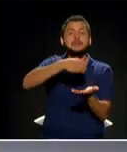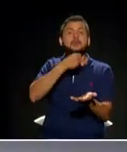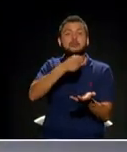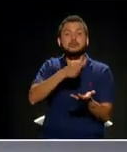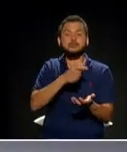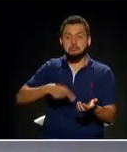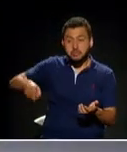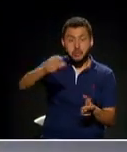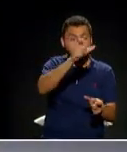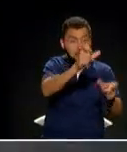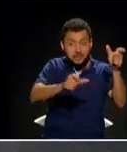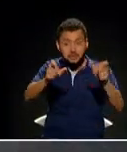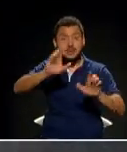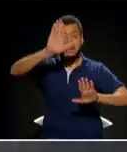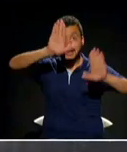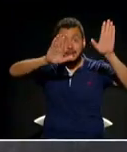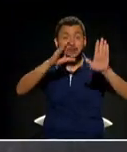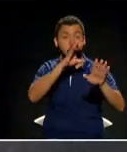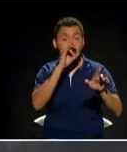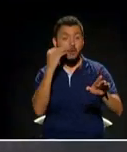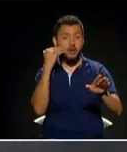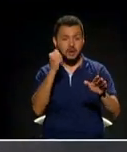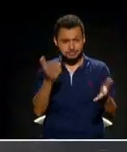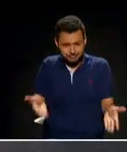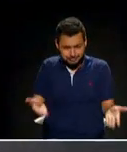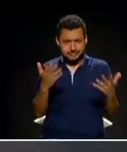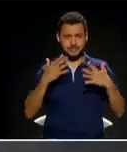supuesto para los candidatos para ustedes también